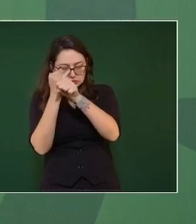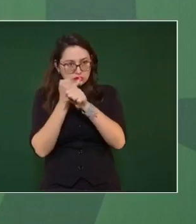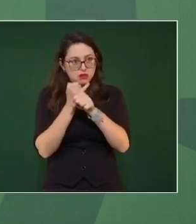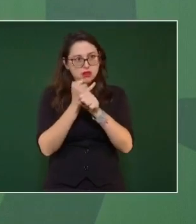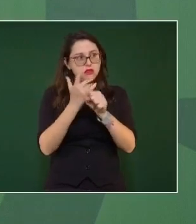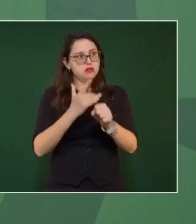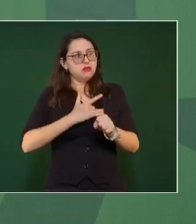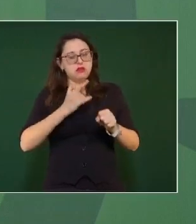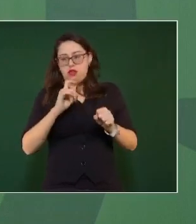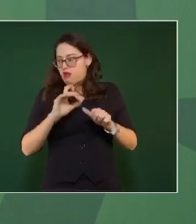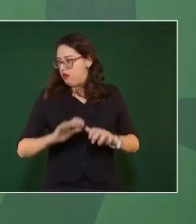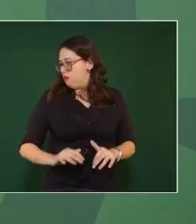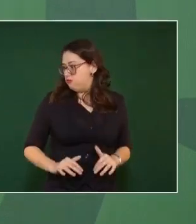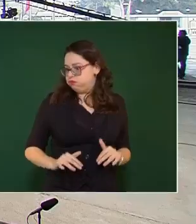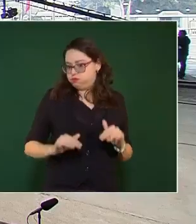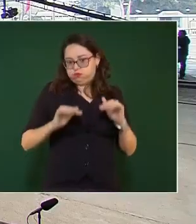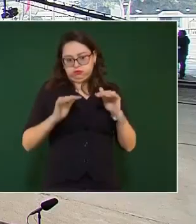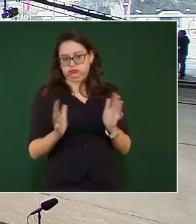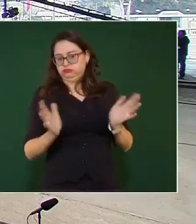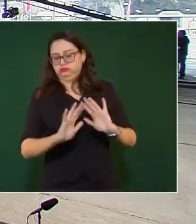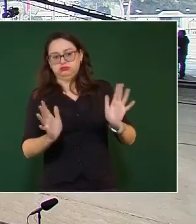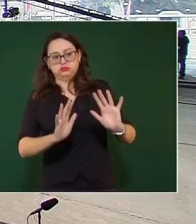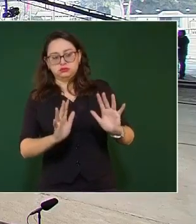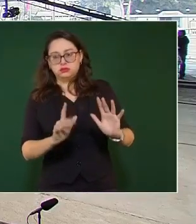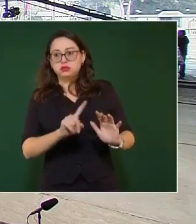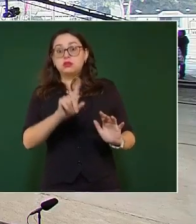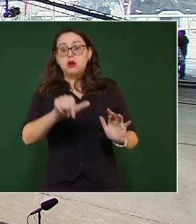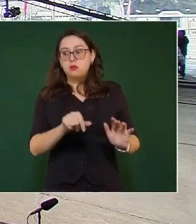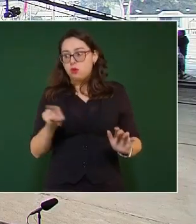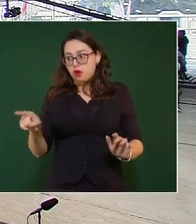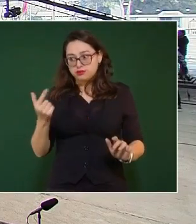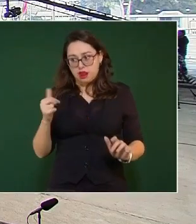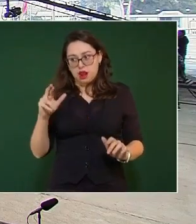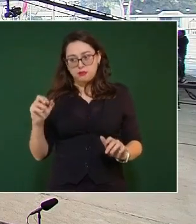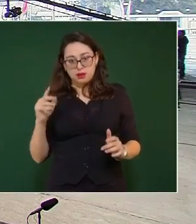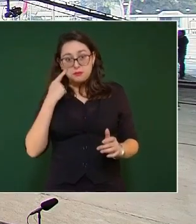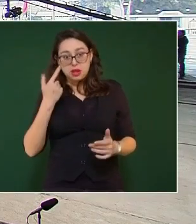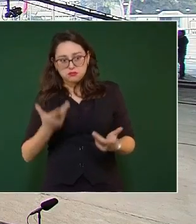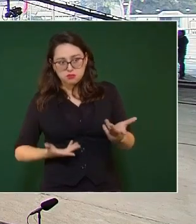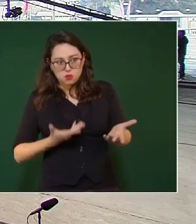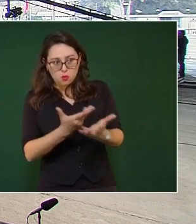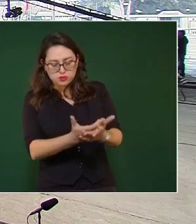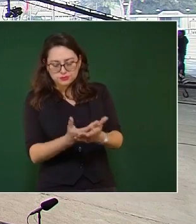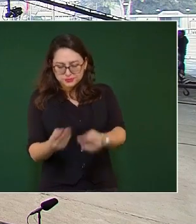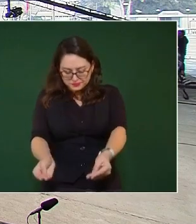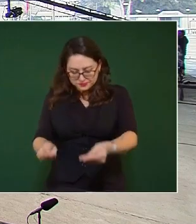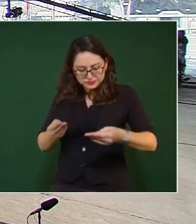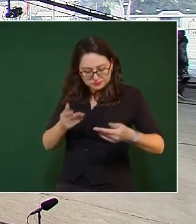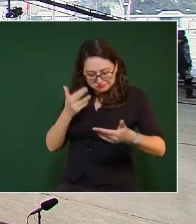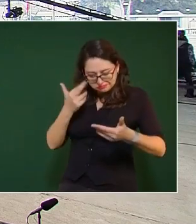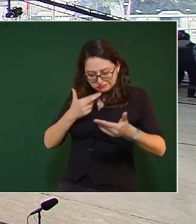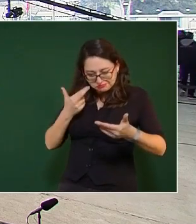y se pusieron de acuerdo y aceptaron la propuesta de Germán, y ya